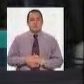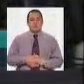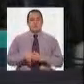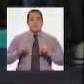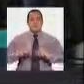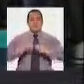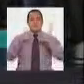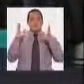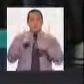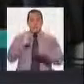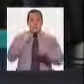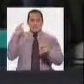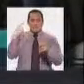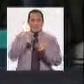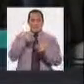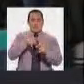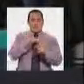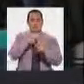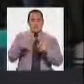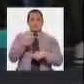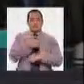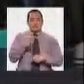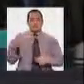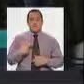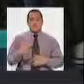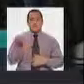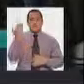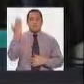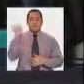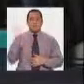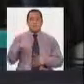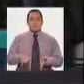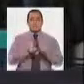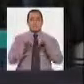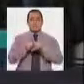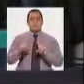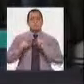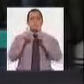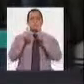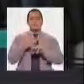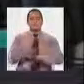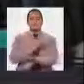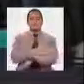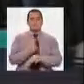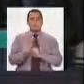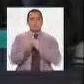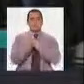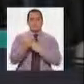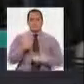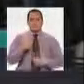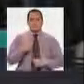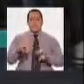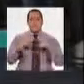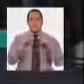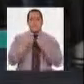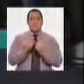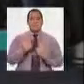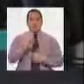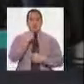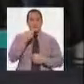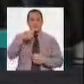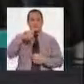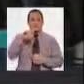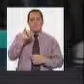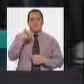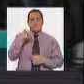El día de la interpelación, la semana pasada, ante una pregunta que me formuló el congresista aprista Mauricio